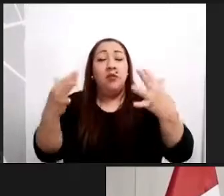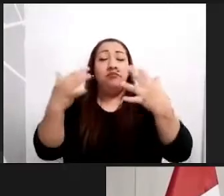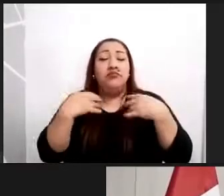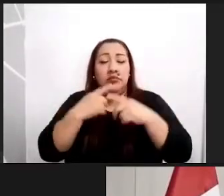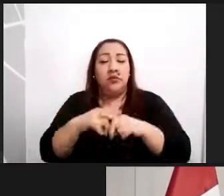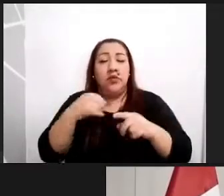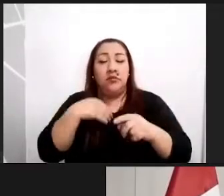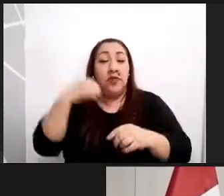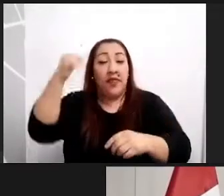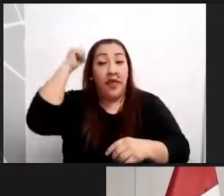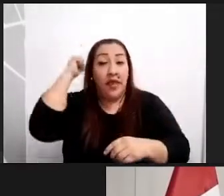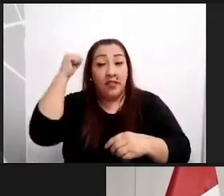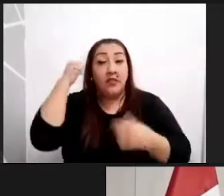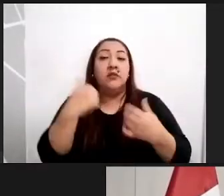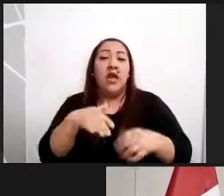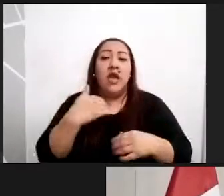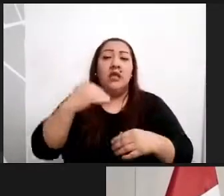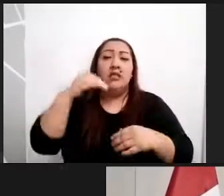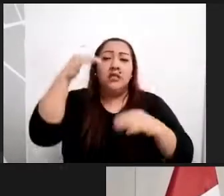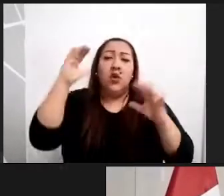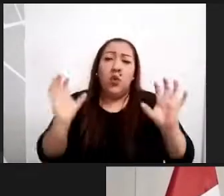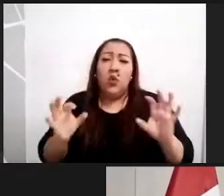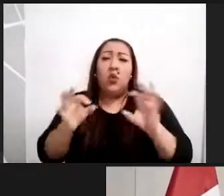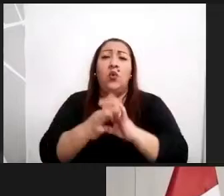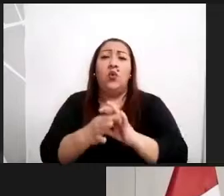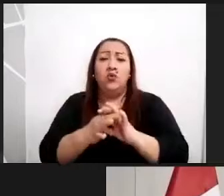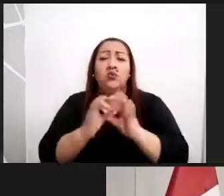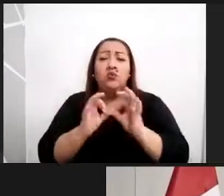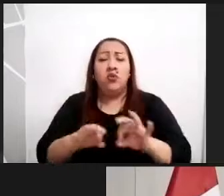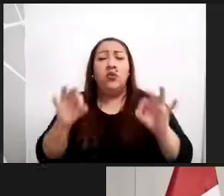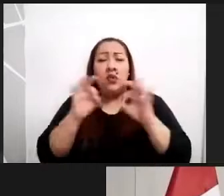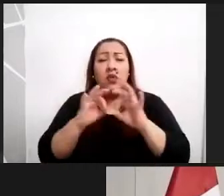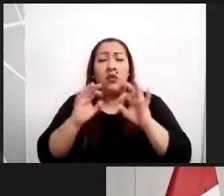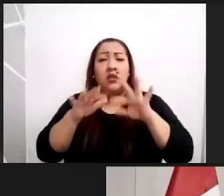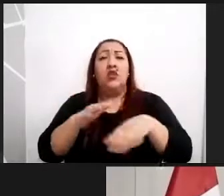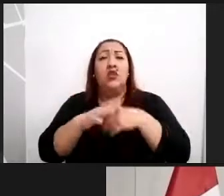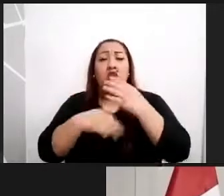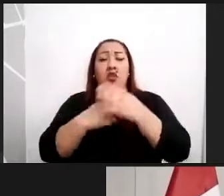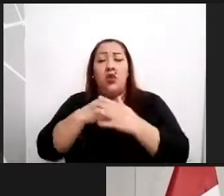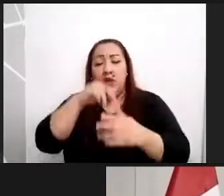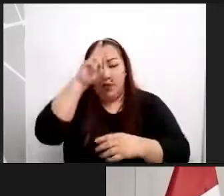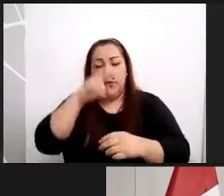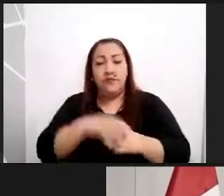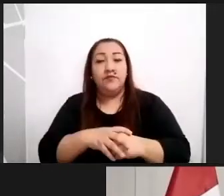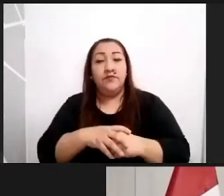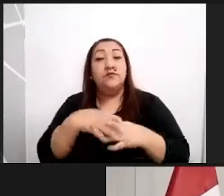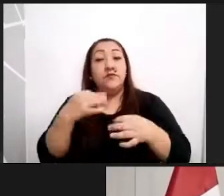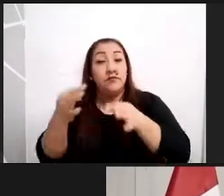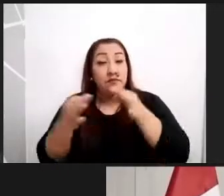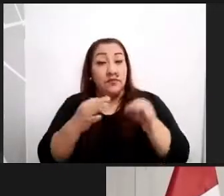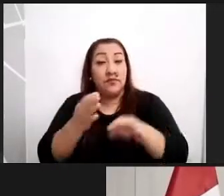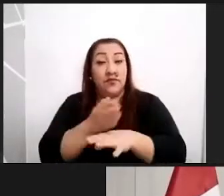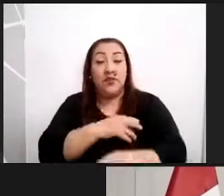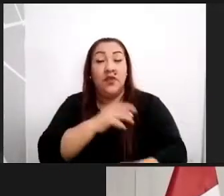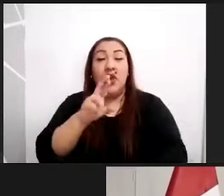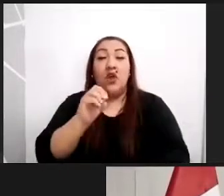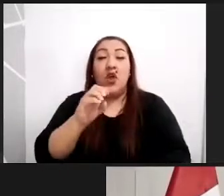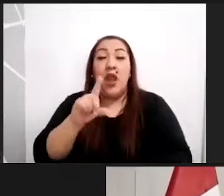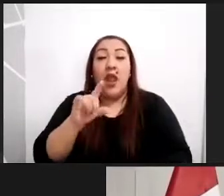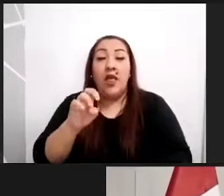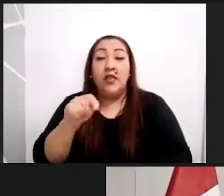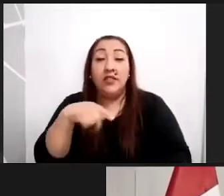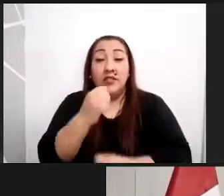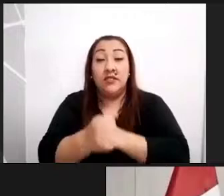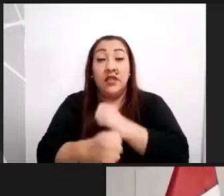nuestros derechos ha crecido junto con su notable presencia a nivel nacional. Como acaba de decir Rolando, a lo largo de estos años